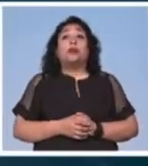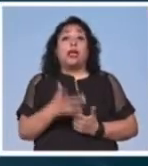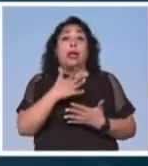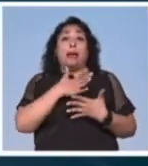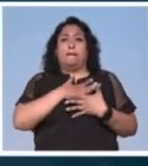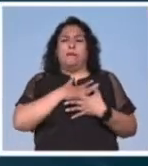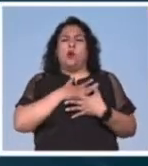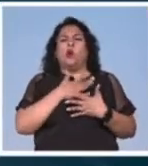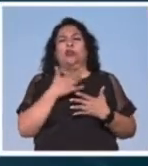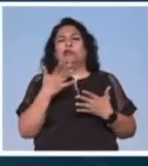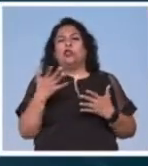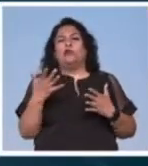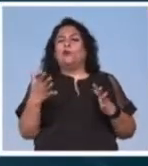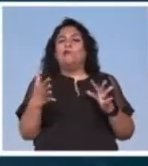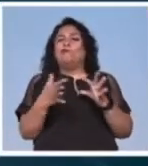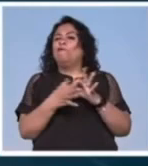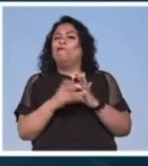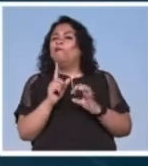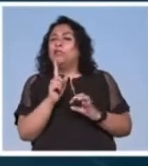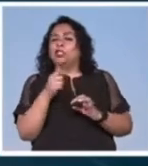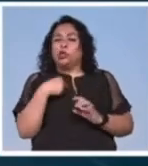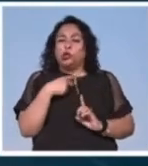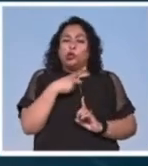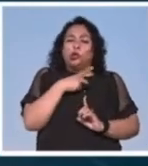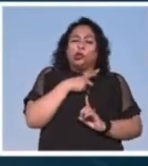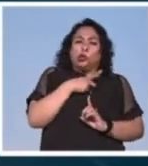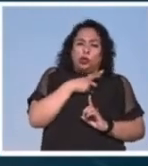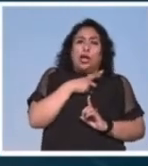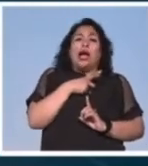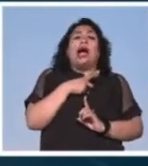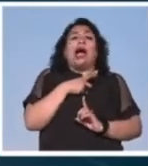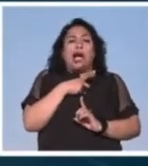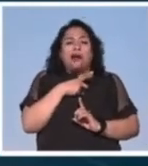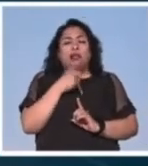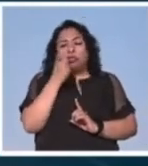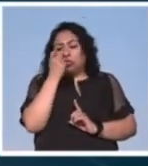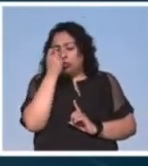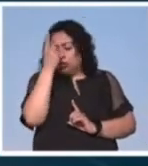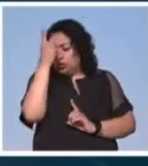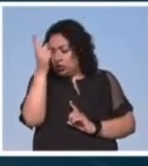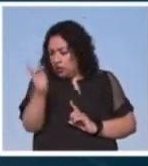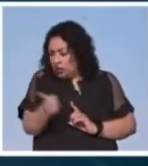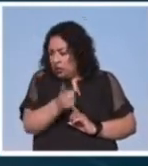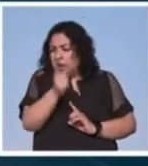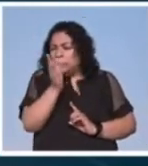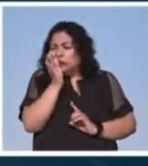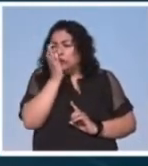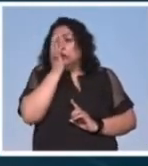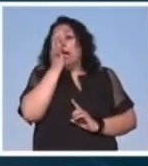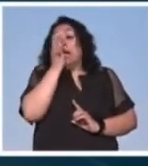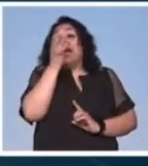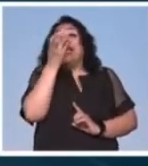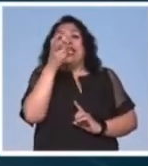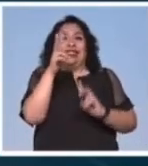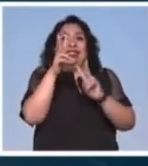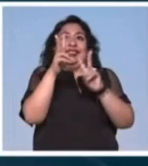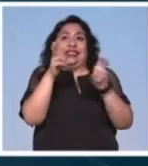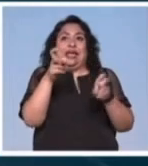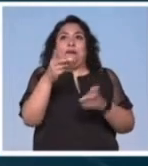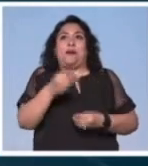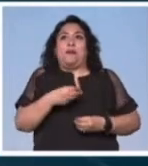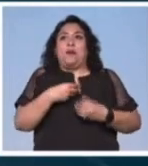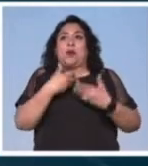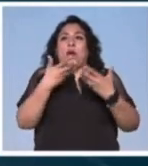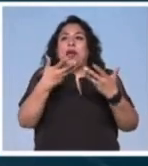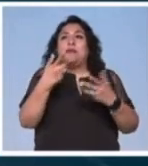el amor no correspondido, el que se vive en soledad y sublimación, el que inventa la eternidad en un instante, es el tema que guía el poema de